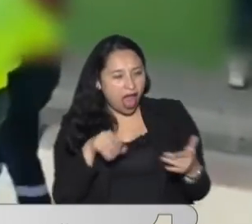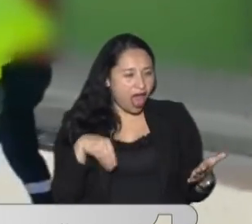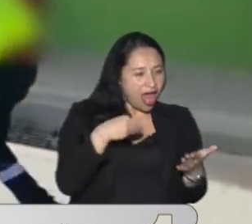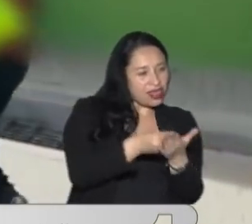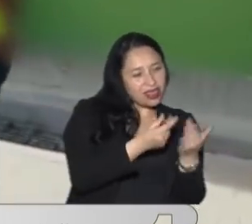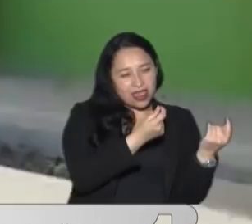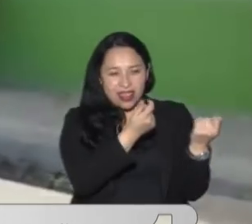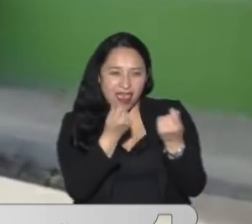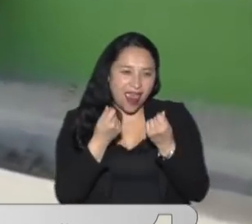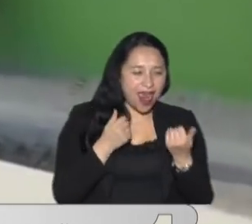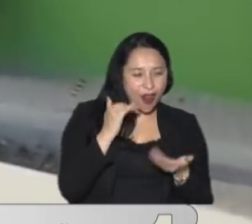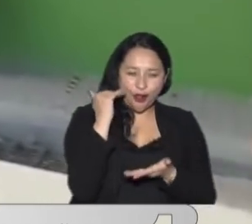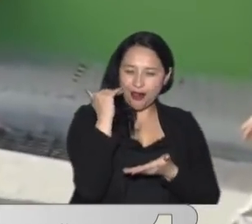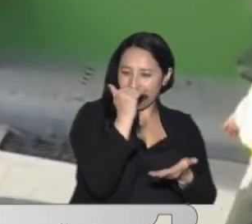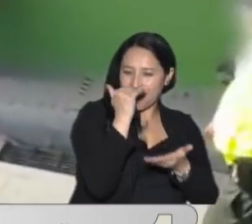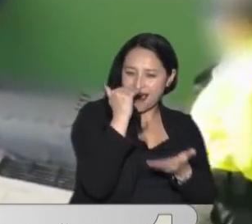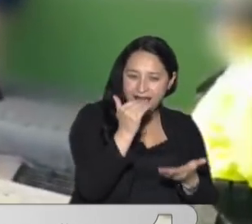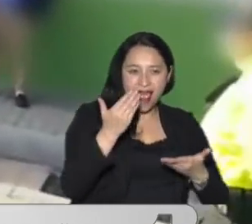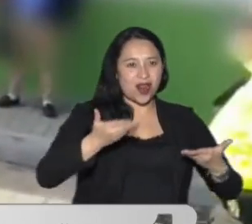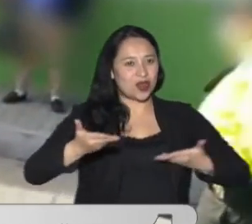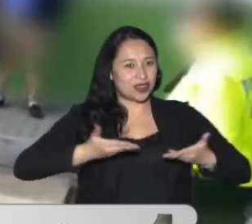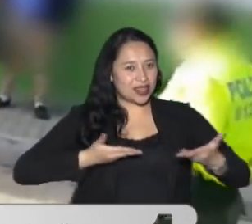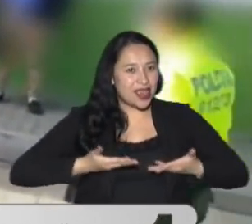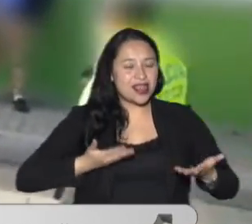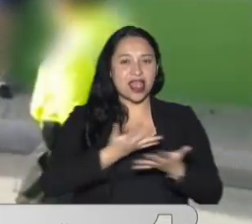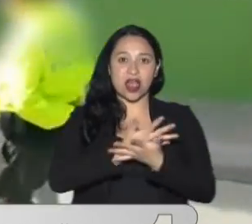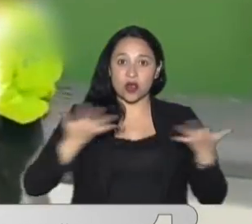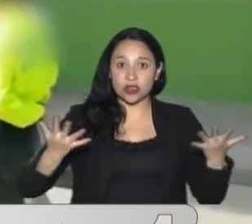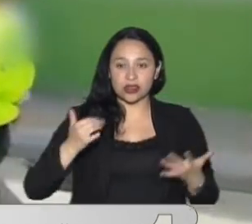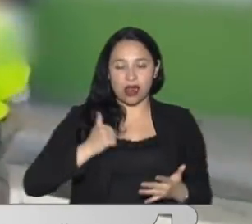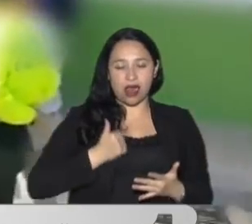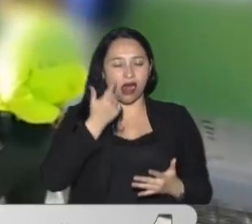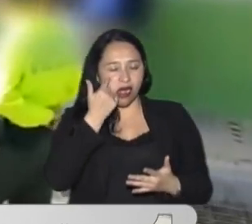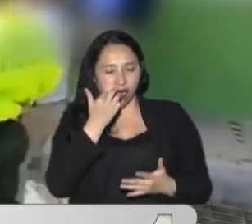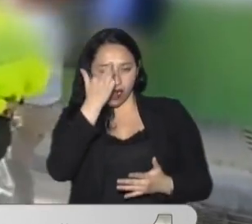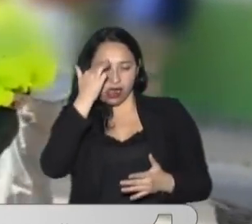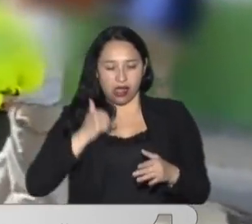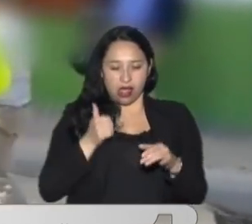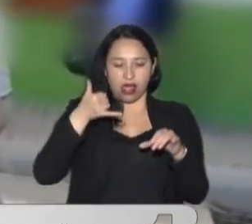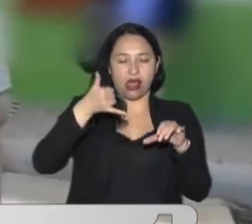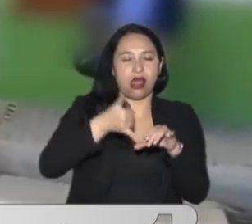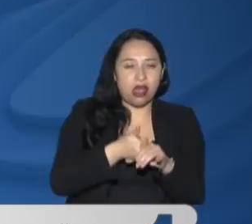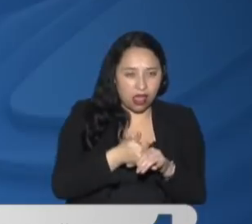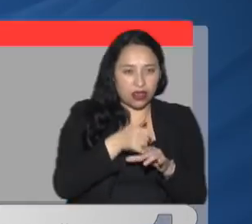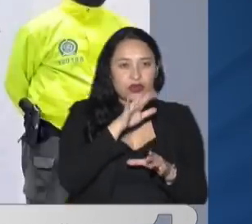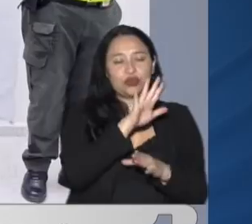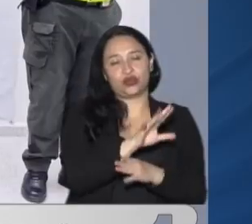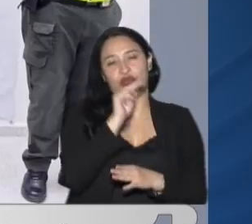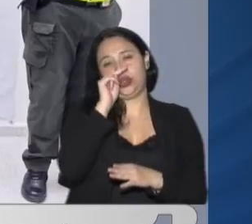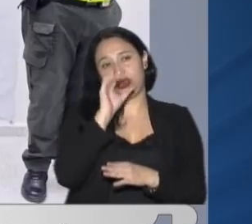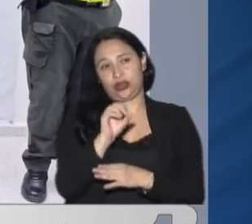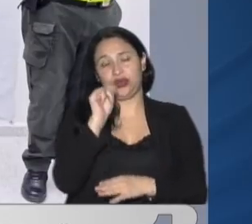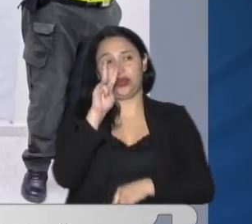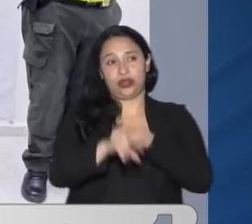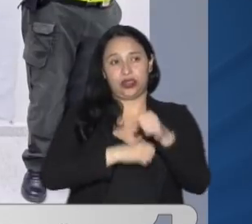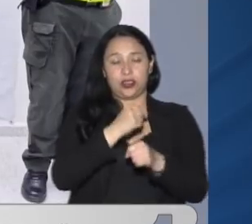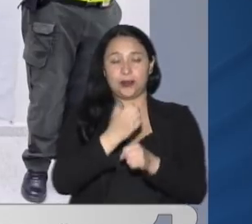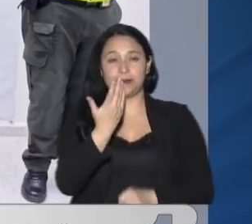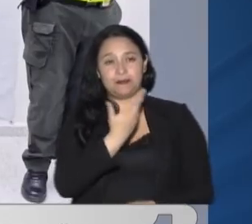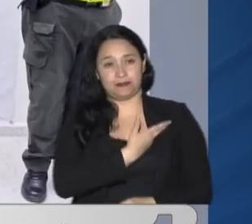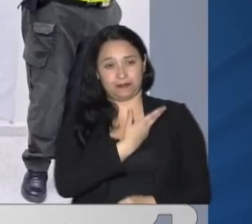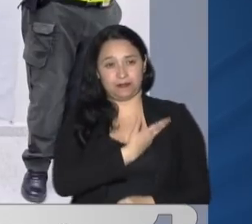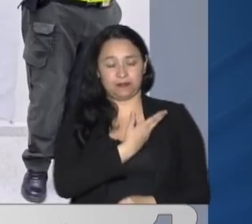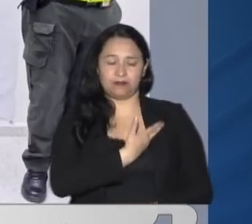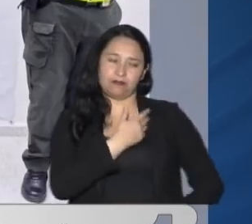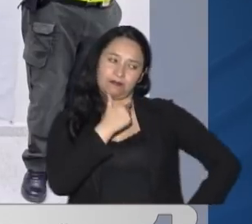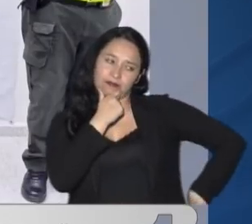regalos, mandándolo a la tienda, pues aprovechaban para hacer estos actos violentos sexuales con este niño. La mamá fue quien